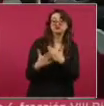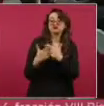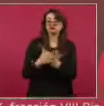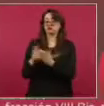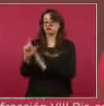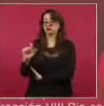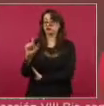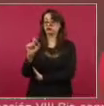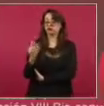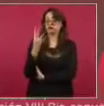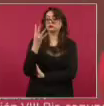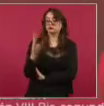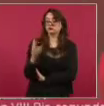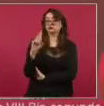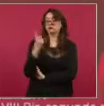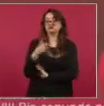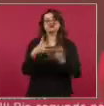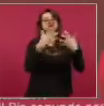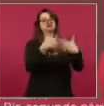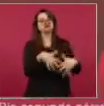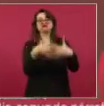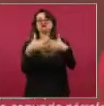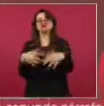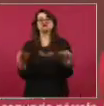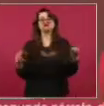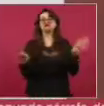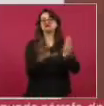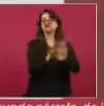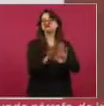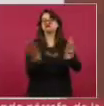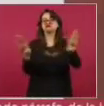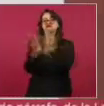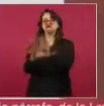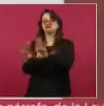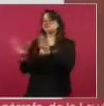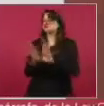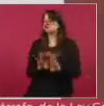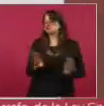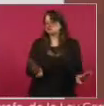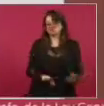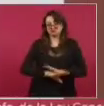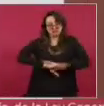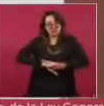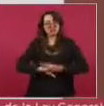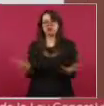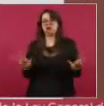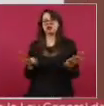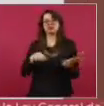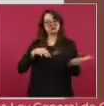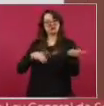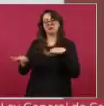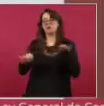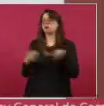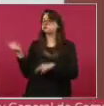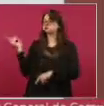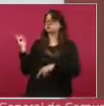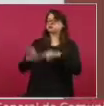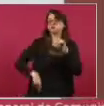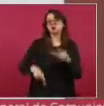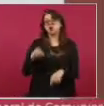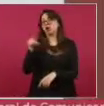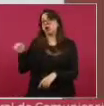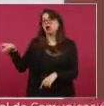diciembre cerrarían sus fábricas hasta que los obreros aceptaran las condiciones establecidas en